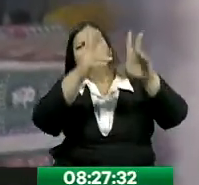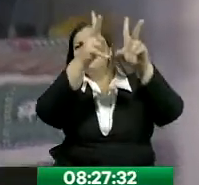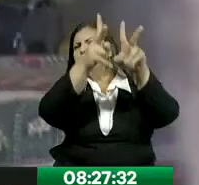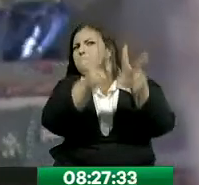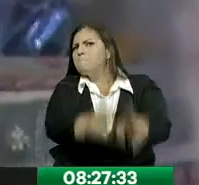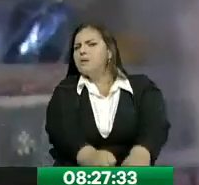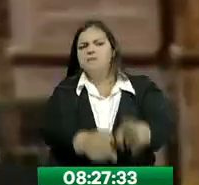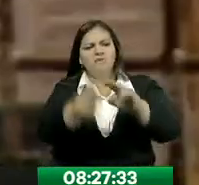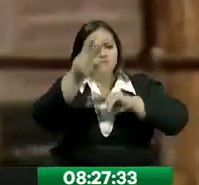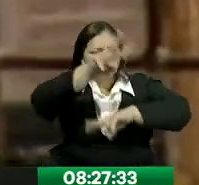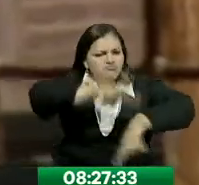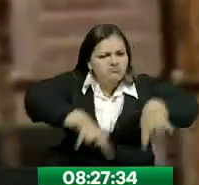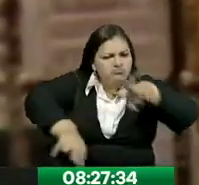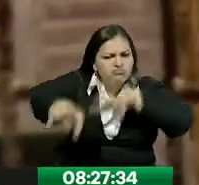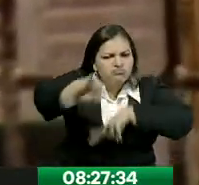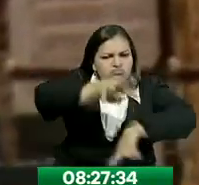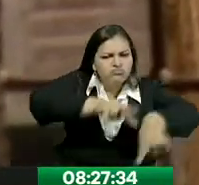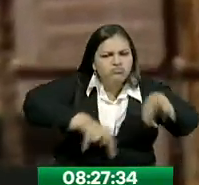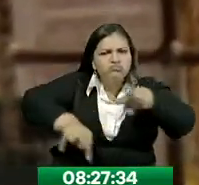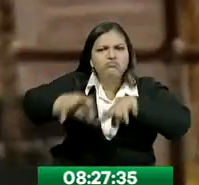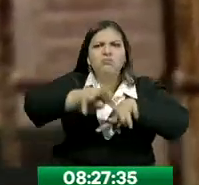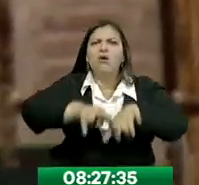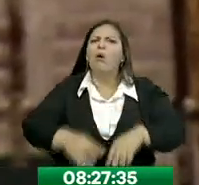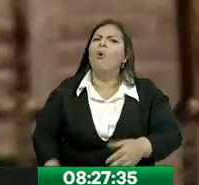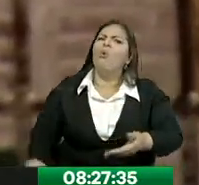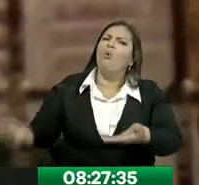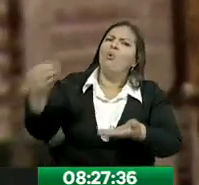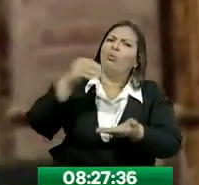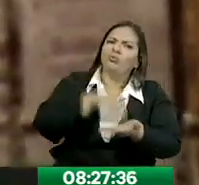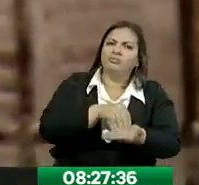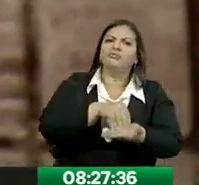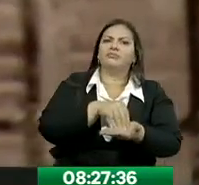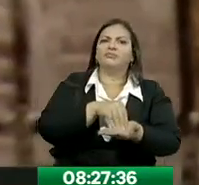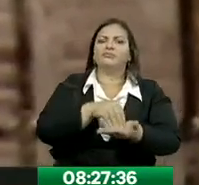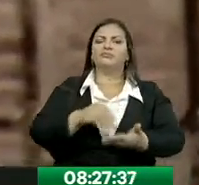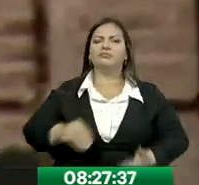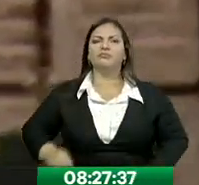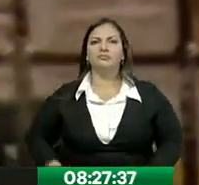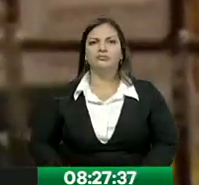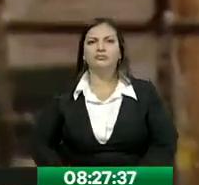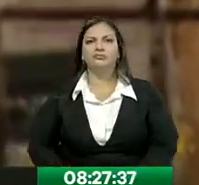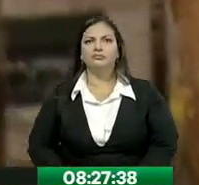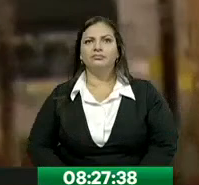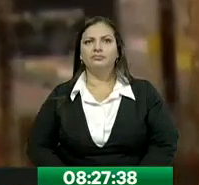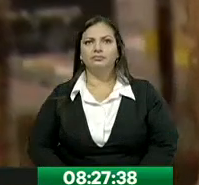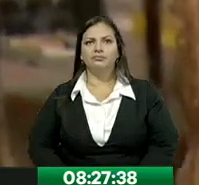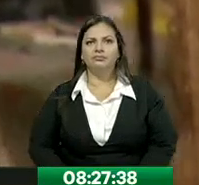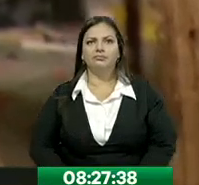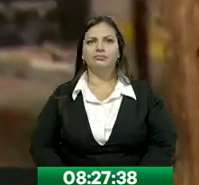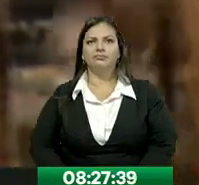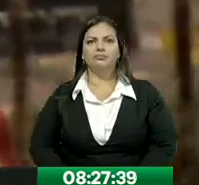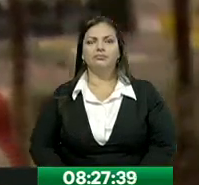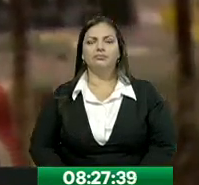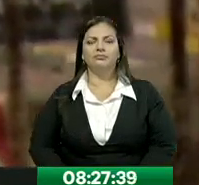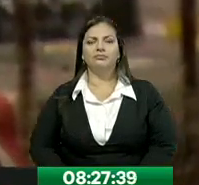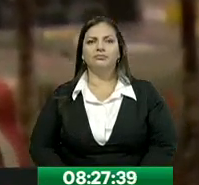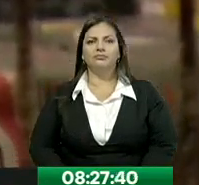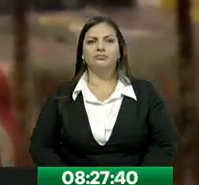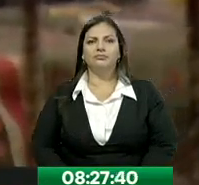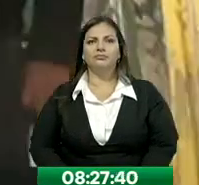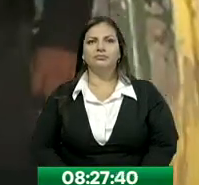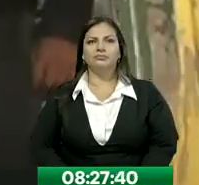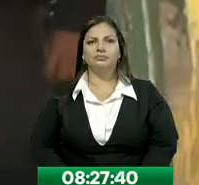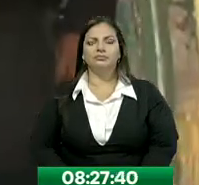de la fiscalía incursionaron en ese domicilio en busca de quienes pretenden actuar al margen de la